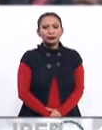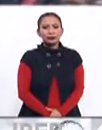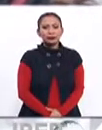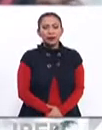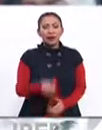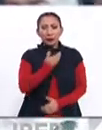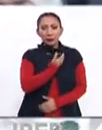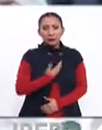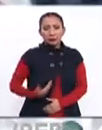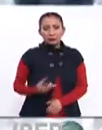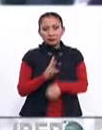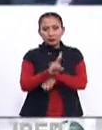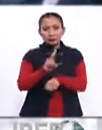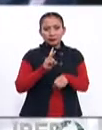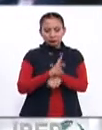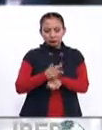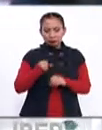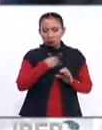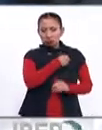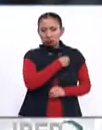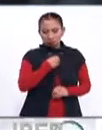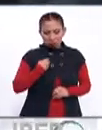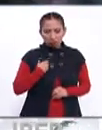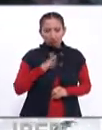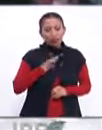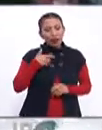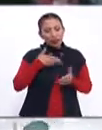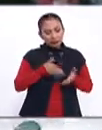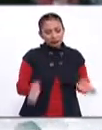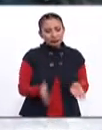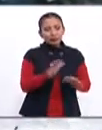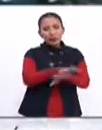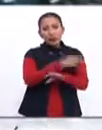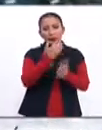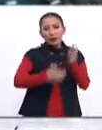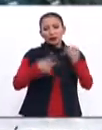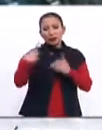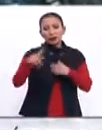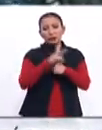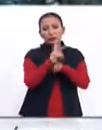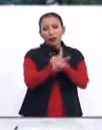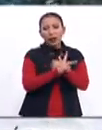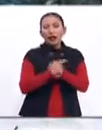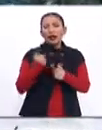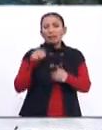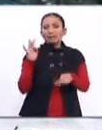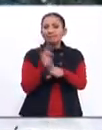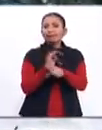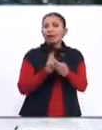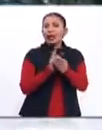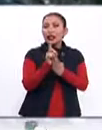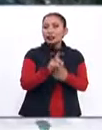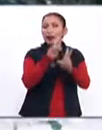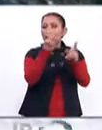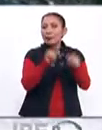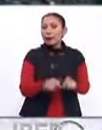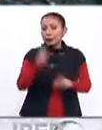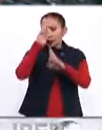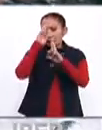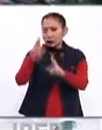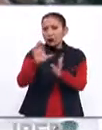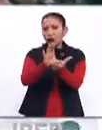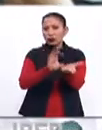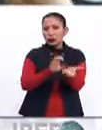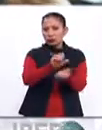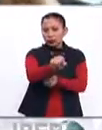El mandatario venezolano se comprometió a impulsar los cambios que hacen falta en la nación bolivariana, defender el derecho a la paz y el respeto a